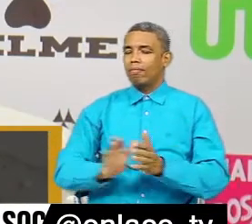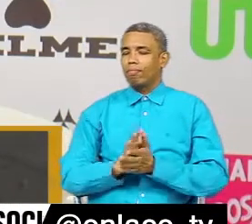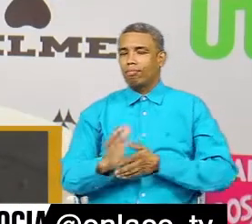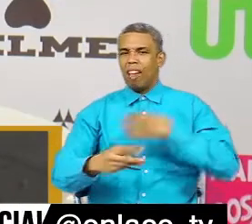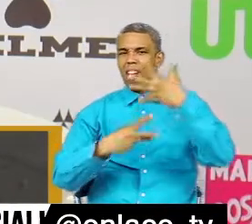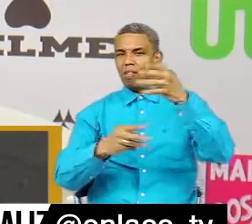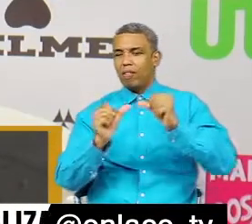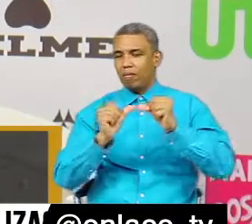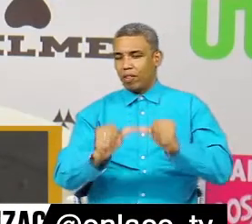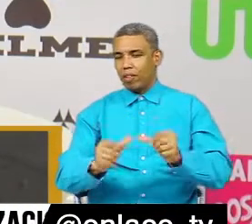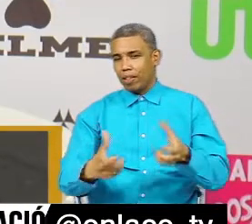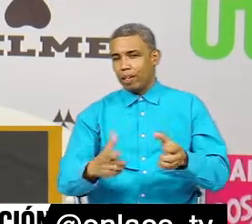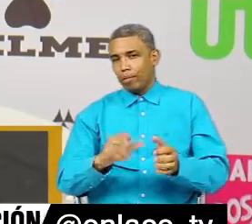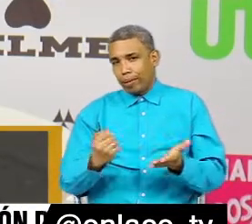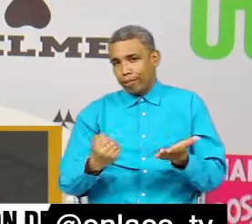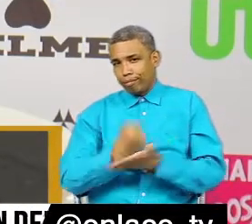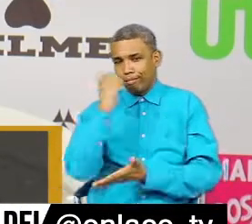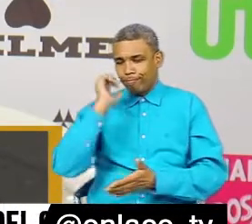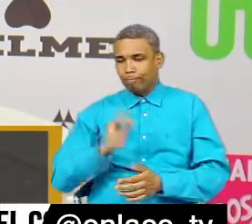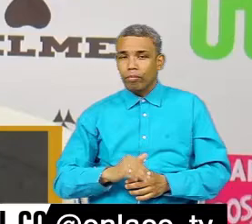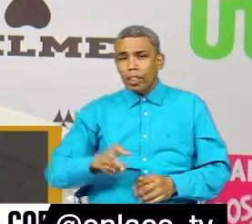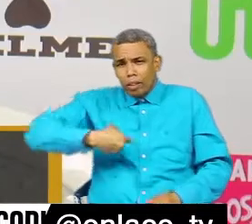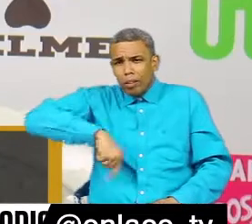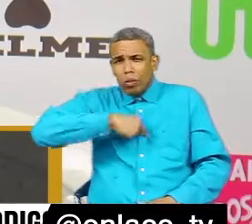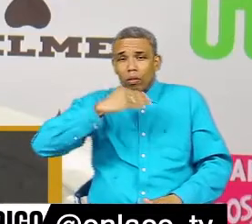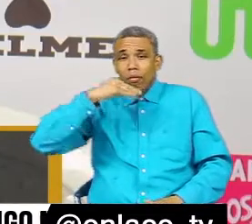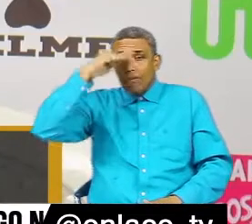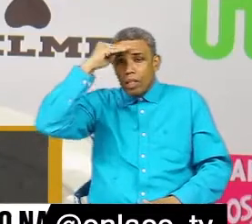aprovechó desconcentraciones de nosotros, imprecisiones.